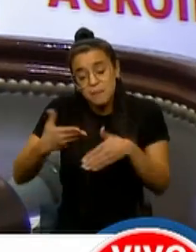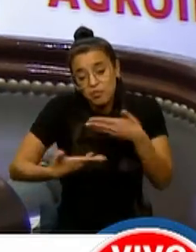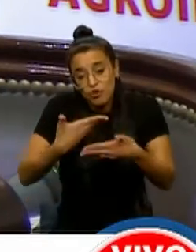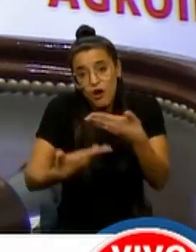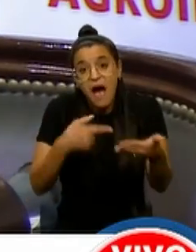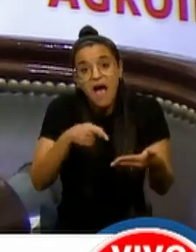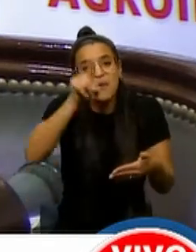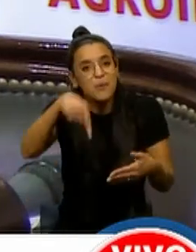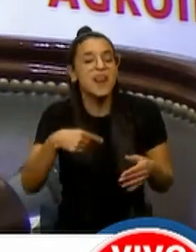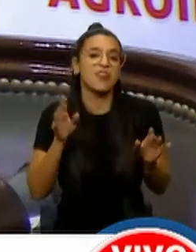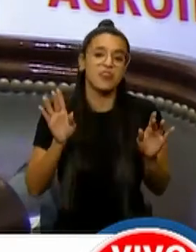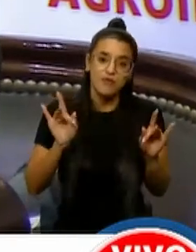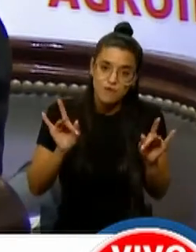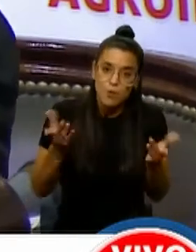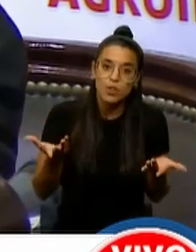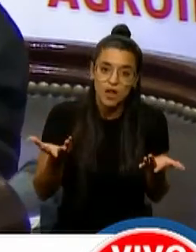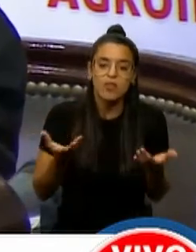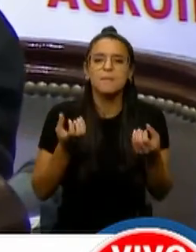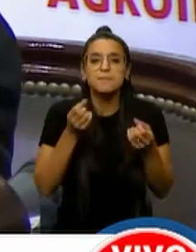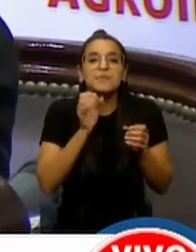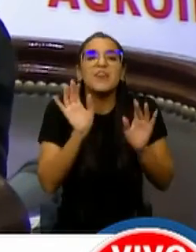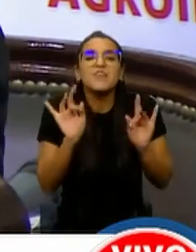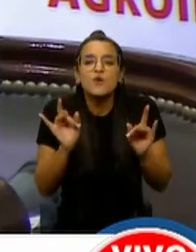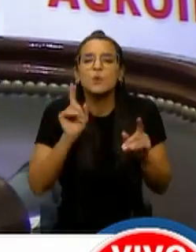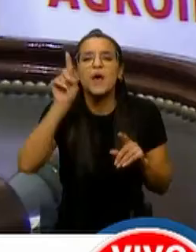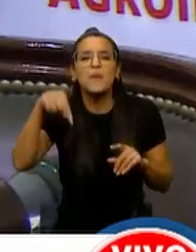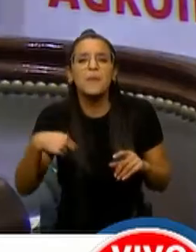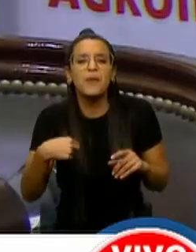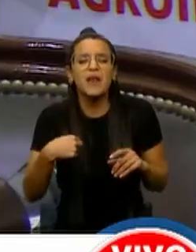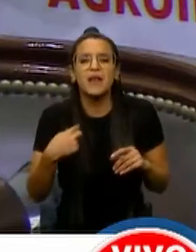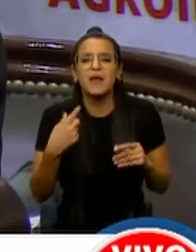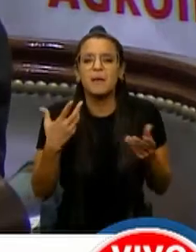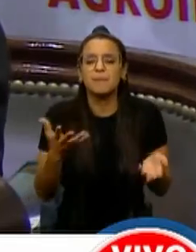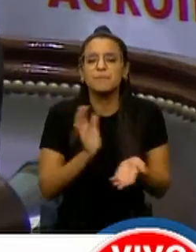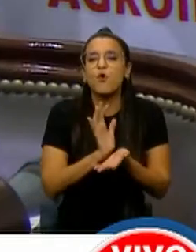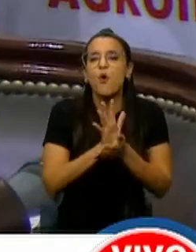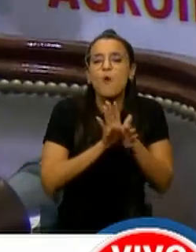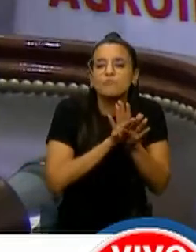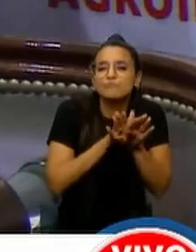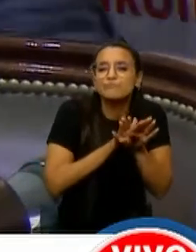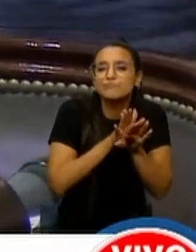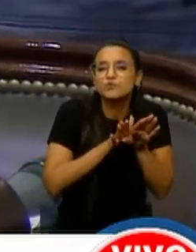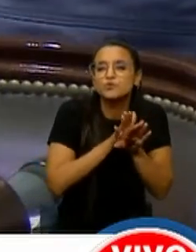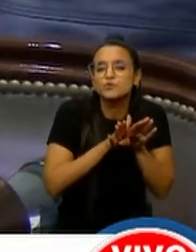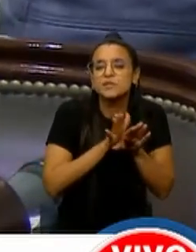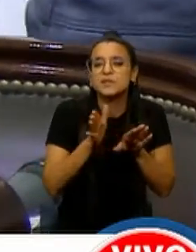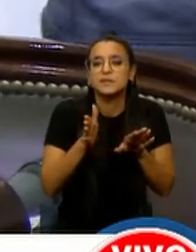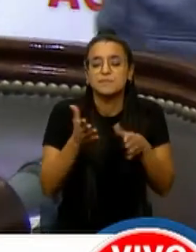ahí empiezan las dificultades. Y son las dificultades que viene a subsanar en gran